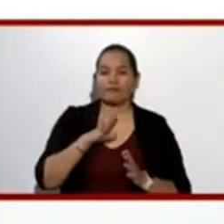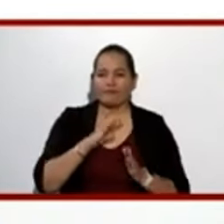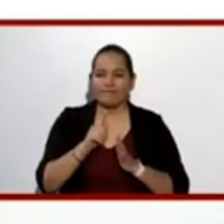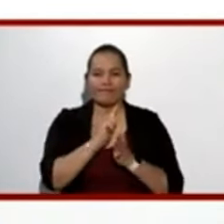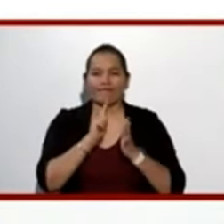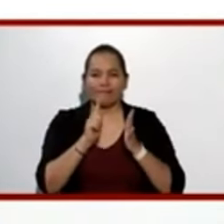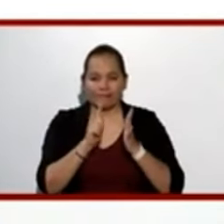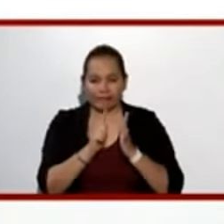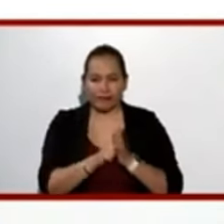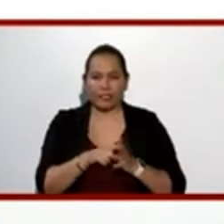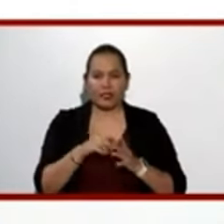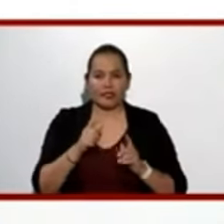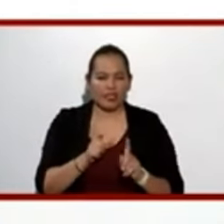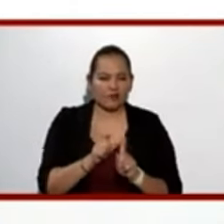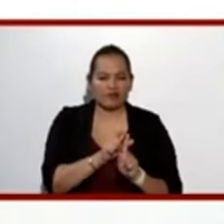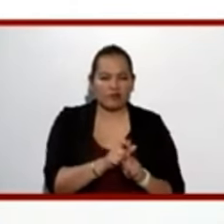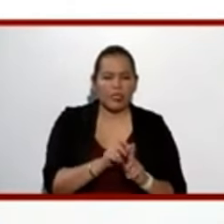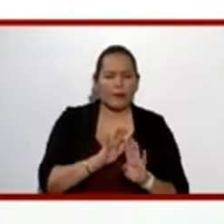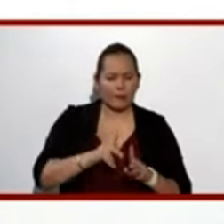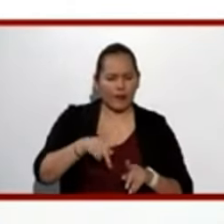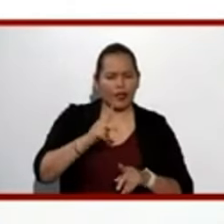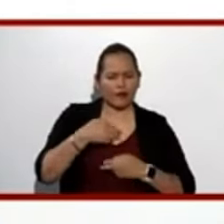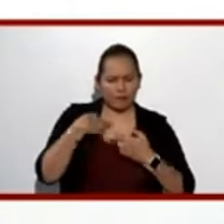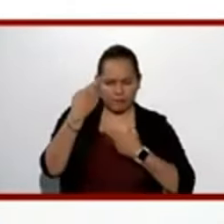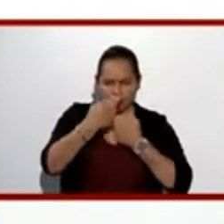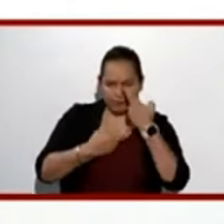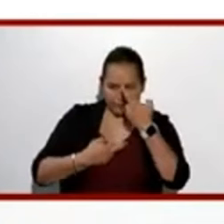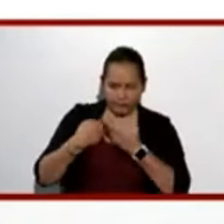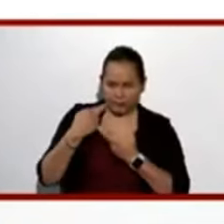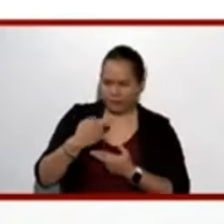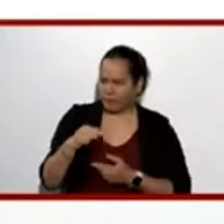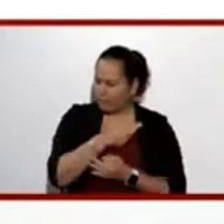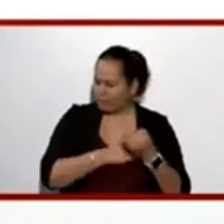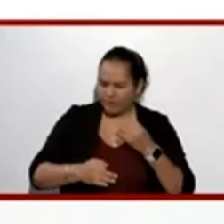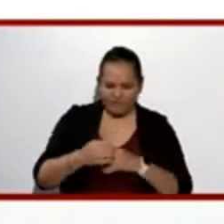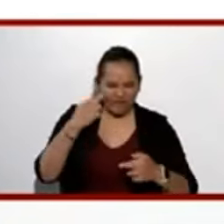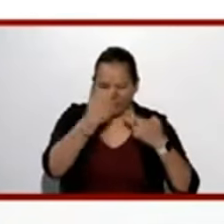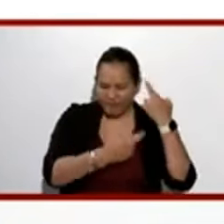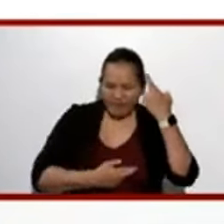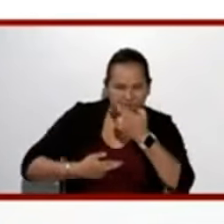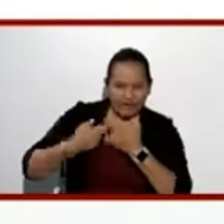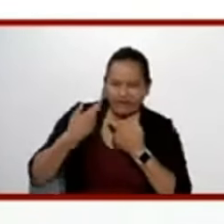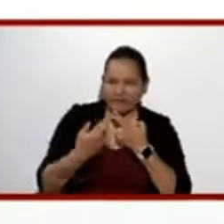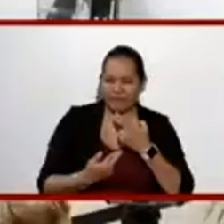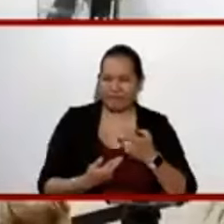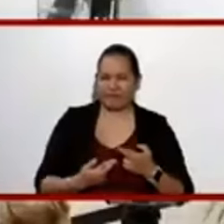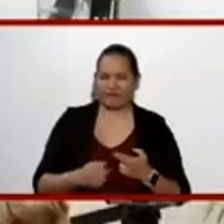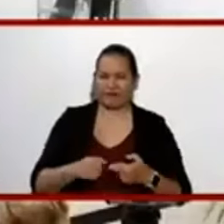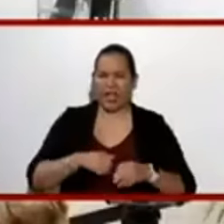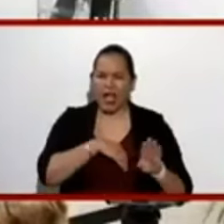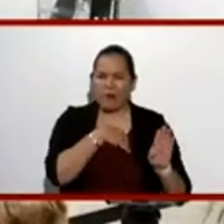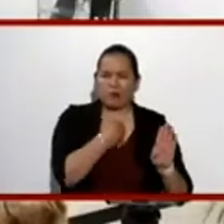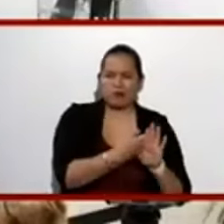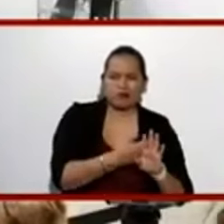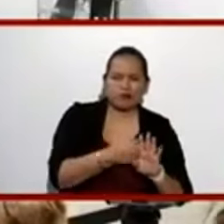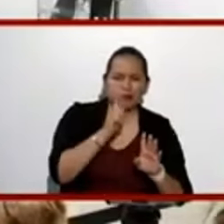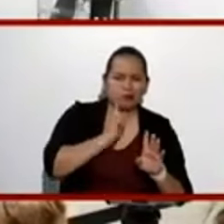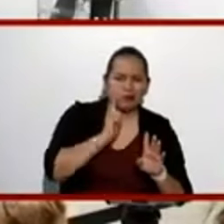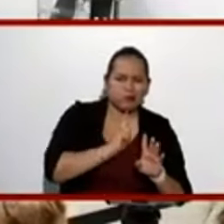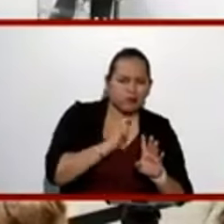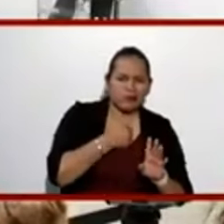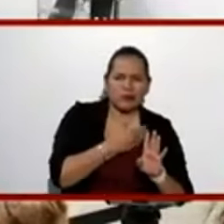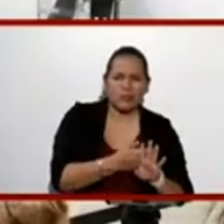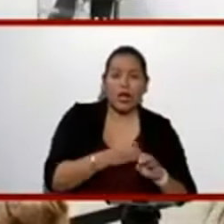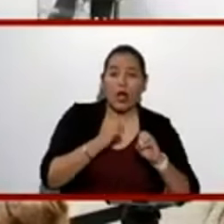de hostigamiento sexual. Lo vamos a analizar. Vamos con todo, ¿eh? Contra quienes violenten a las mujeres y a